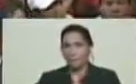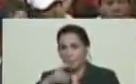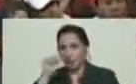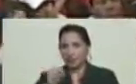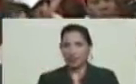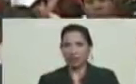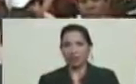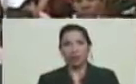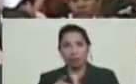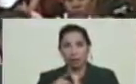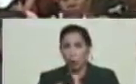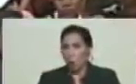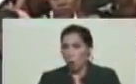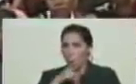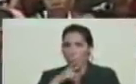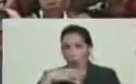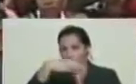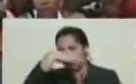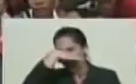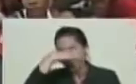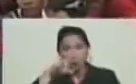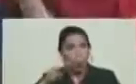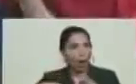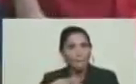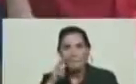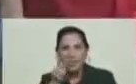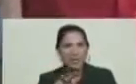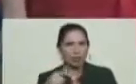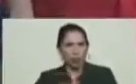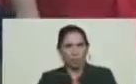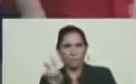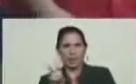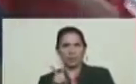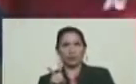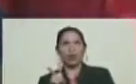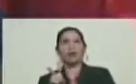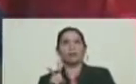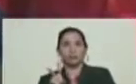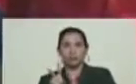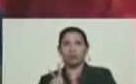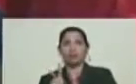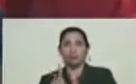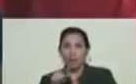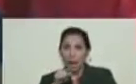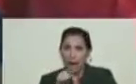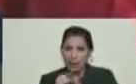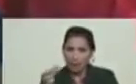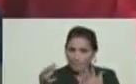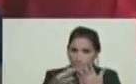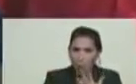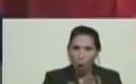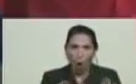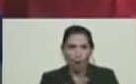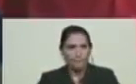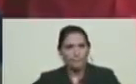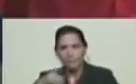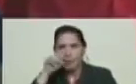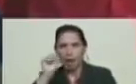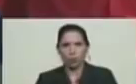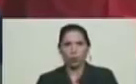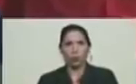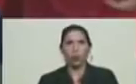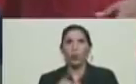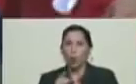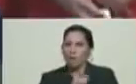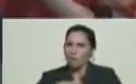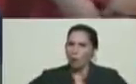nunca visto en nuestra patria. Y allí estaba el presidente, la primera combatiente. Allí estaba la Fuerza